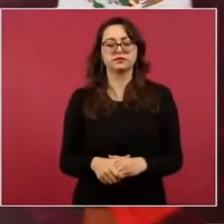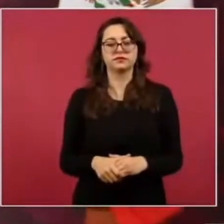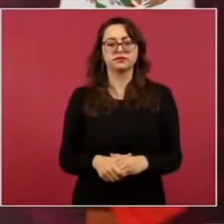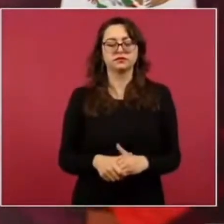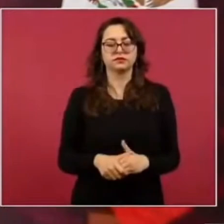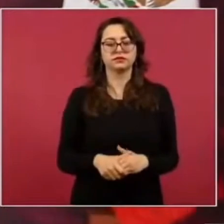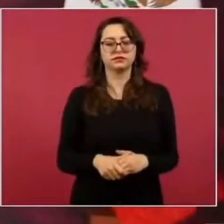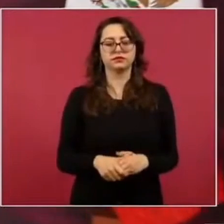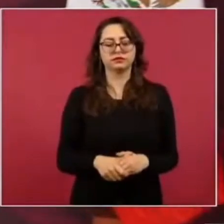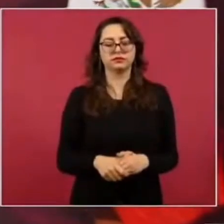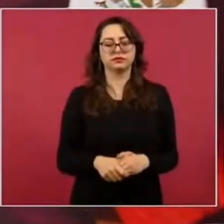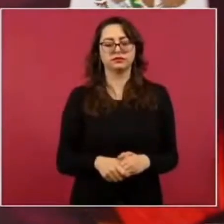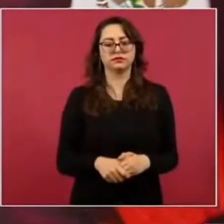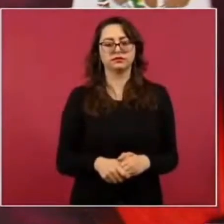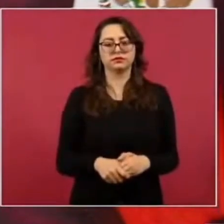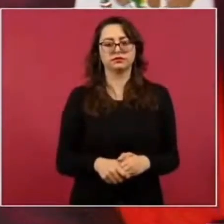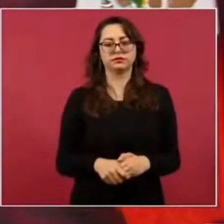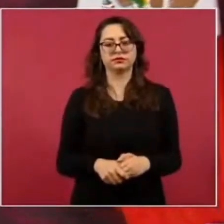Cuando llegamos al gobierno,